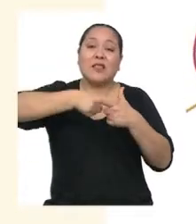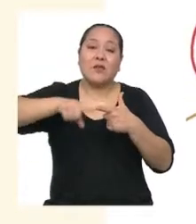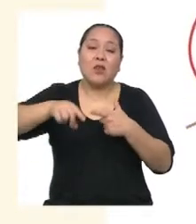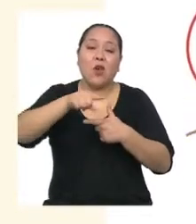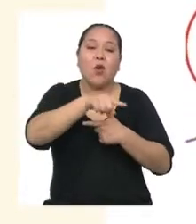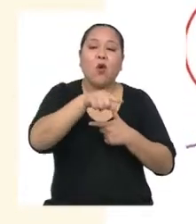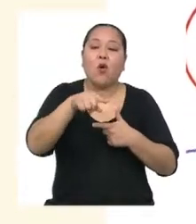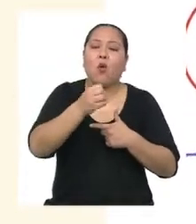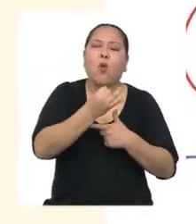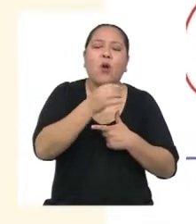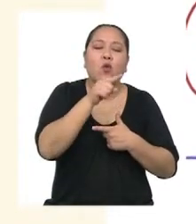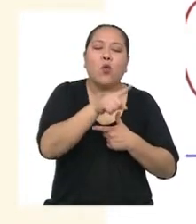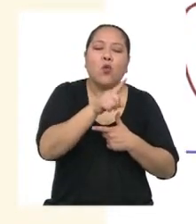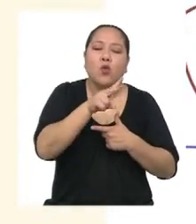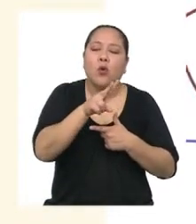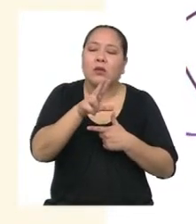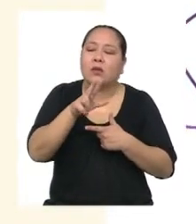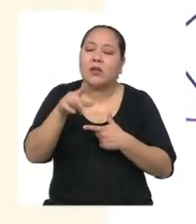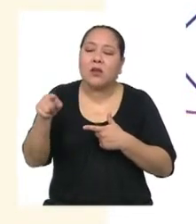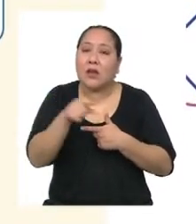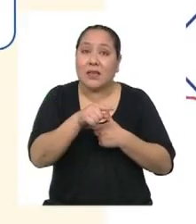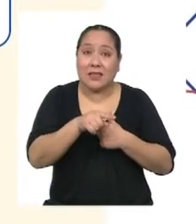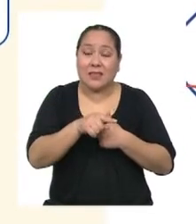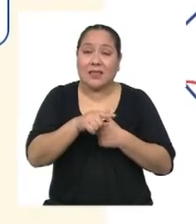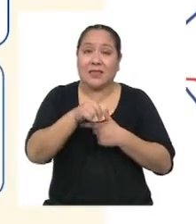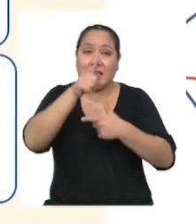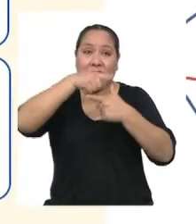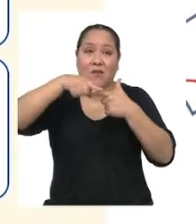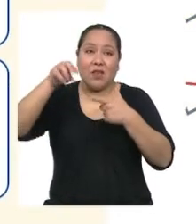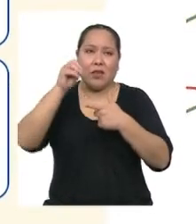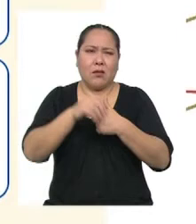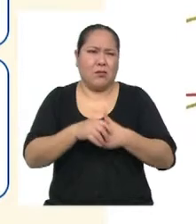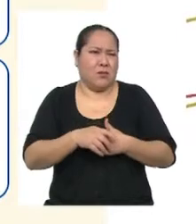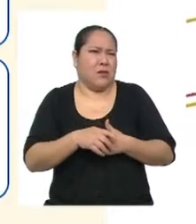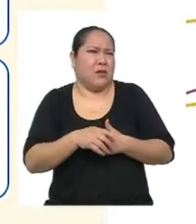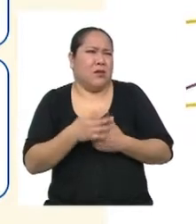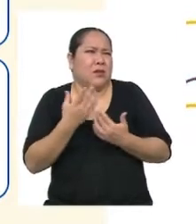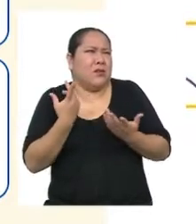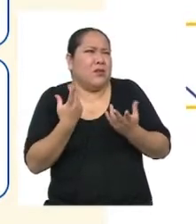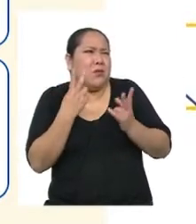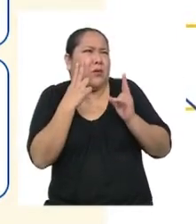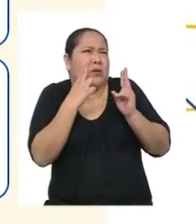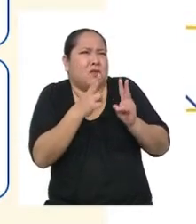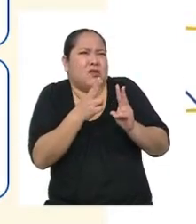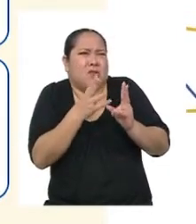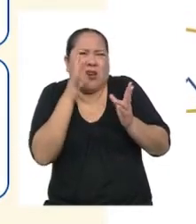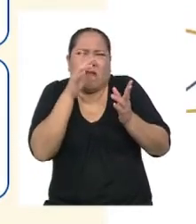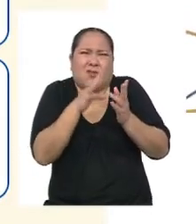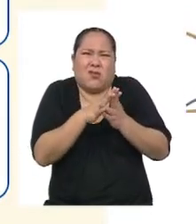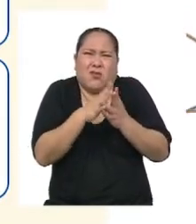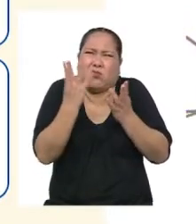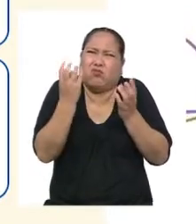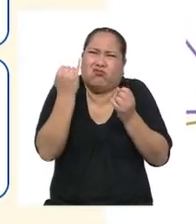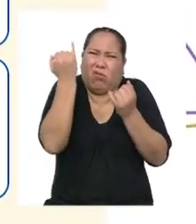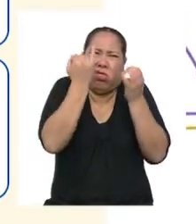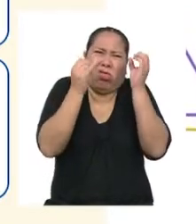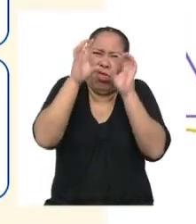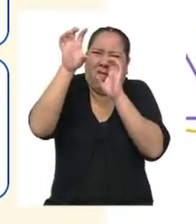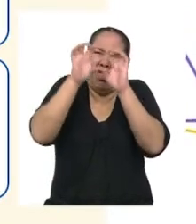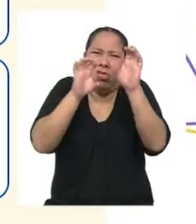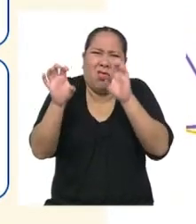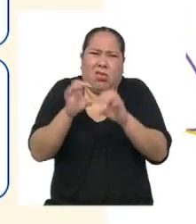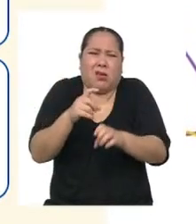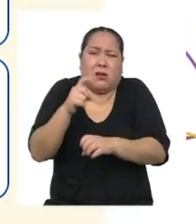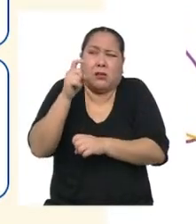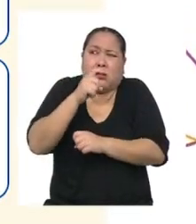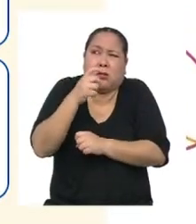datos. Pero, ¿qué ven mis ojos? ¿Acaso son jeroglíficos?